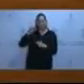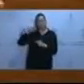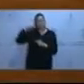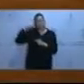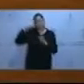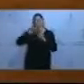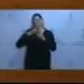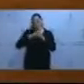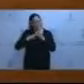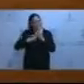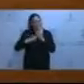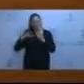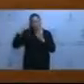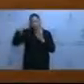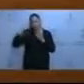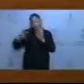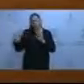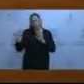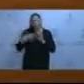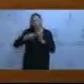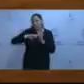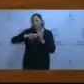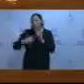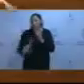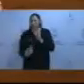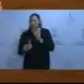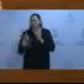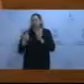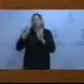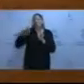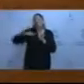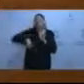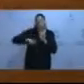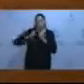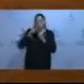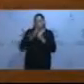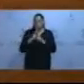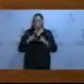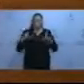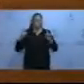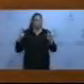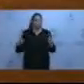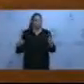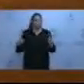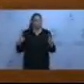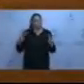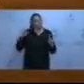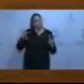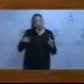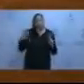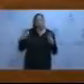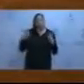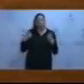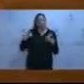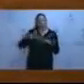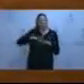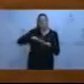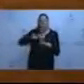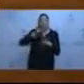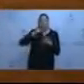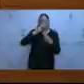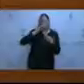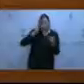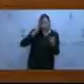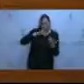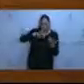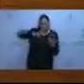principios. La modificación, efectivamente, conlleva que durante el plazo de un año que se contempla para proceder a su conversión en pública o a